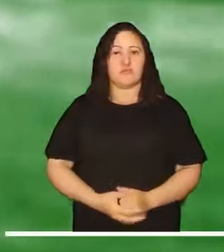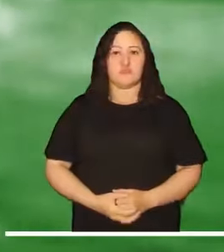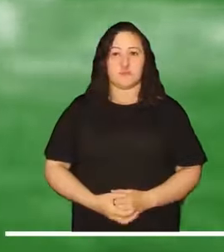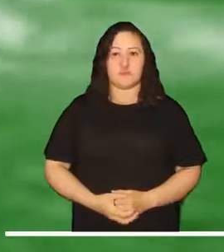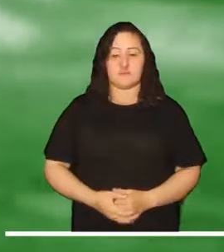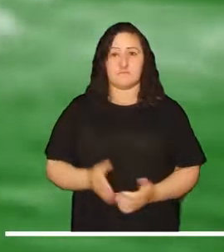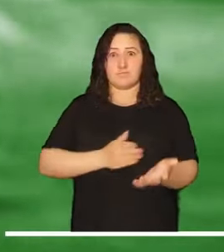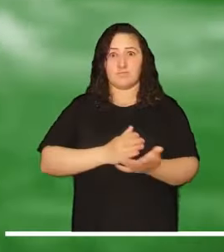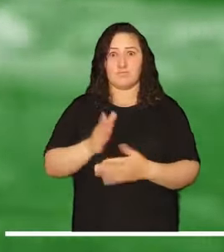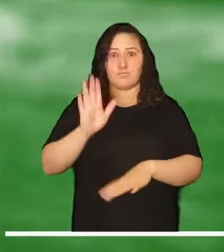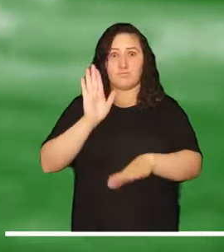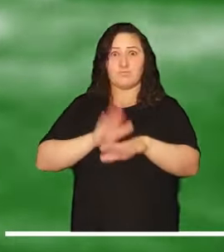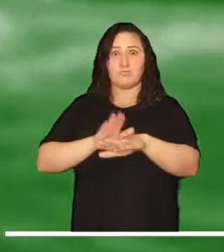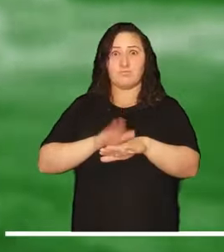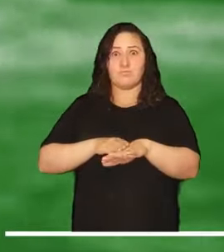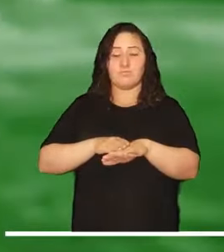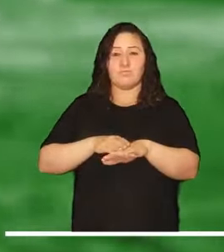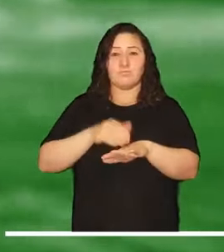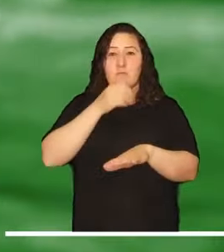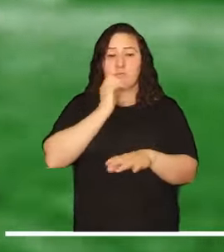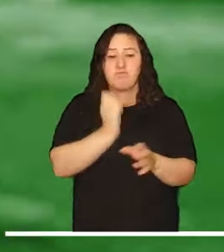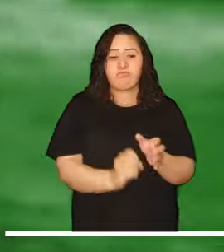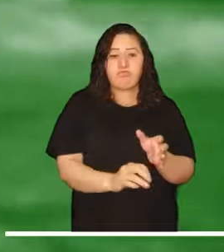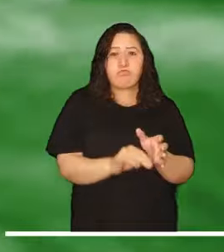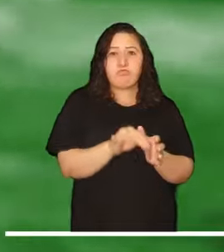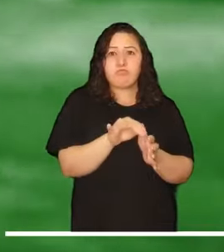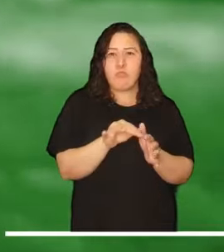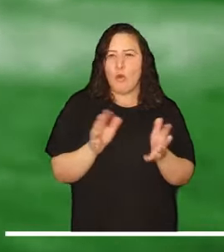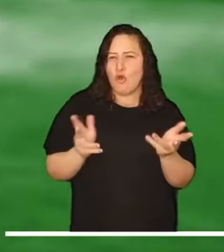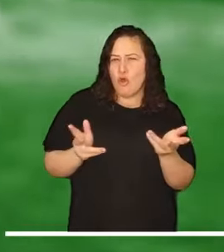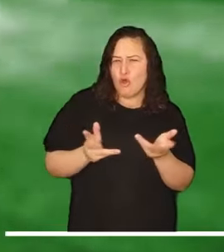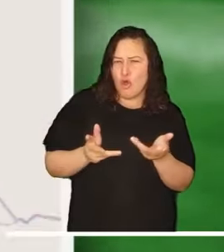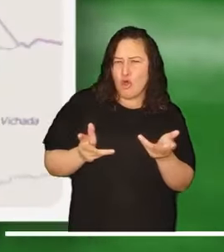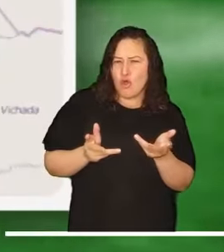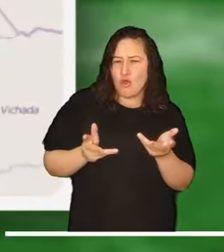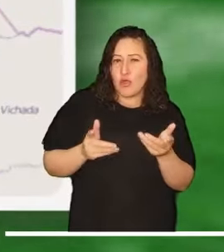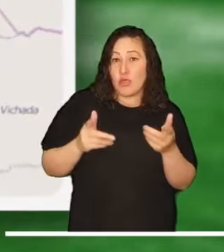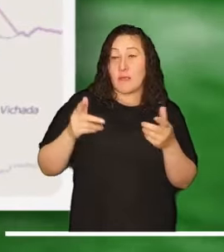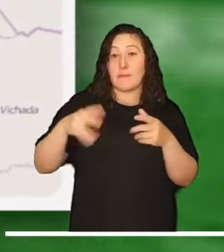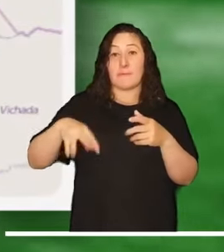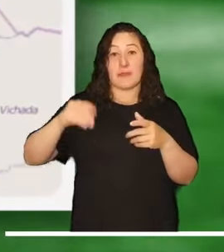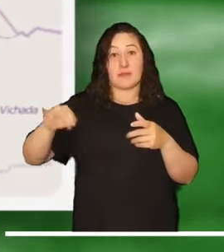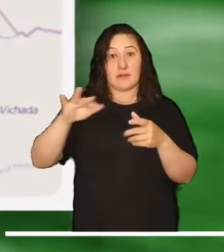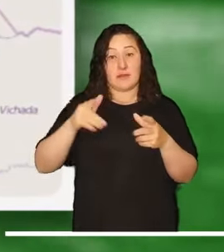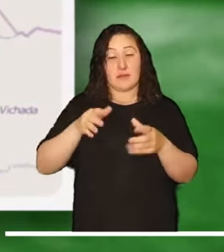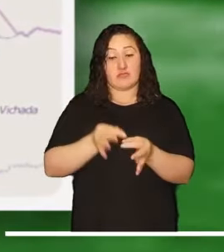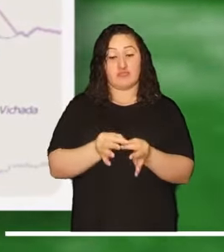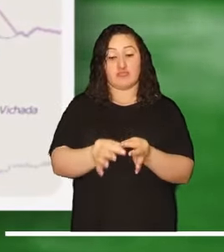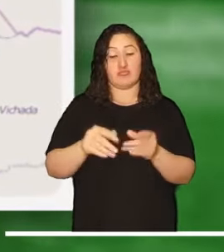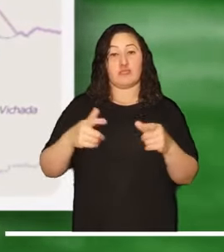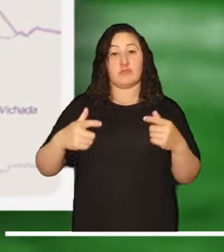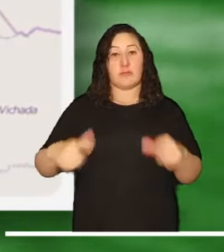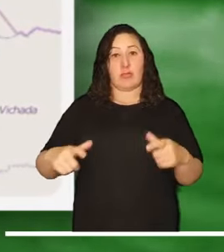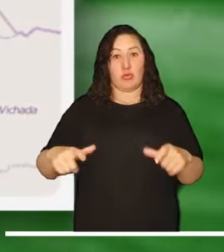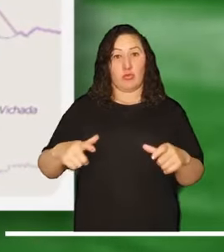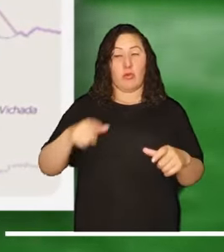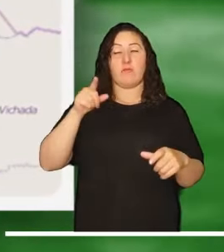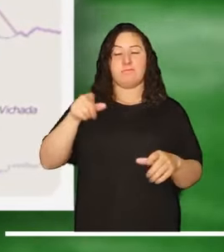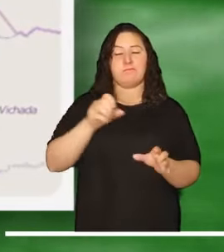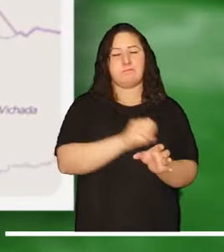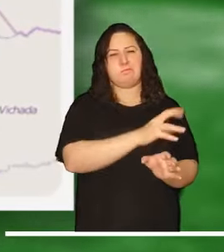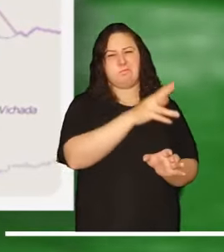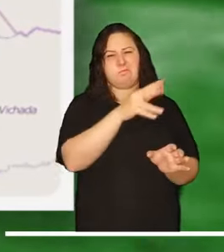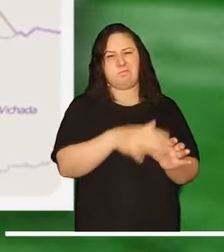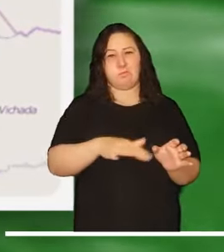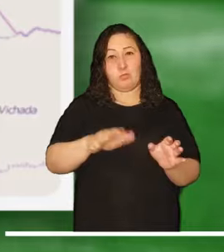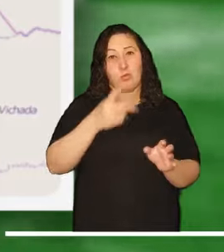En este apartado les compartimos un resumen de las alertas que se encuentran activas. Persiste la alerta por las inundaciones